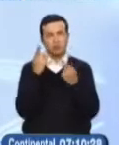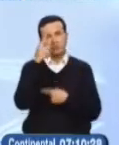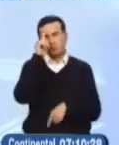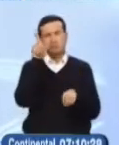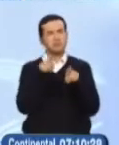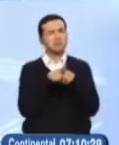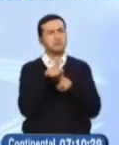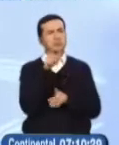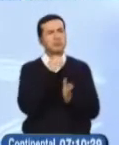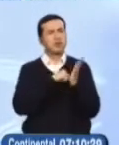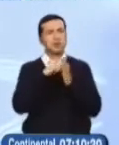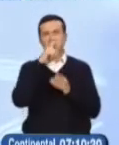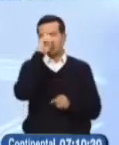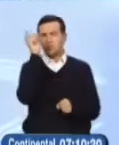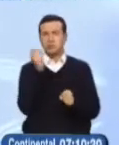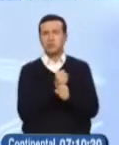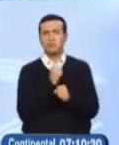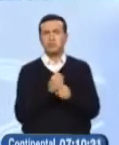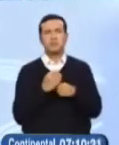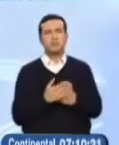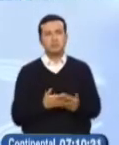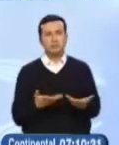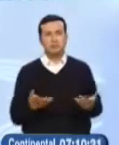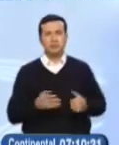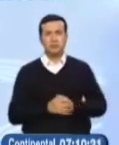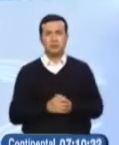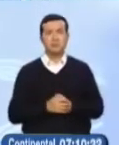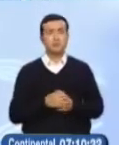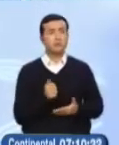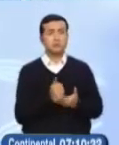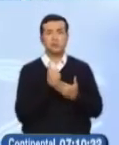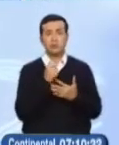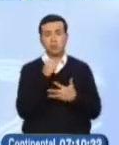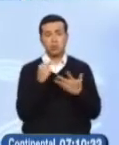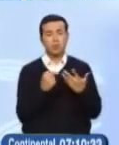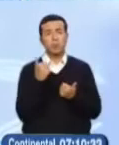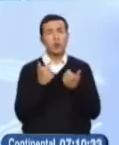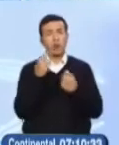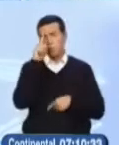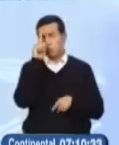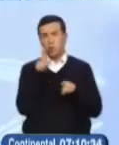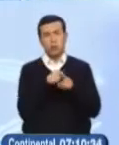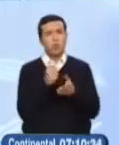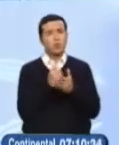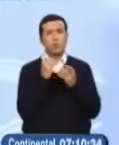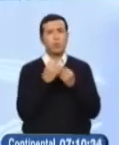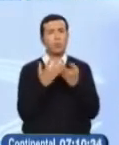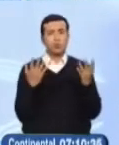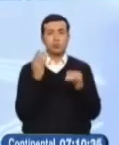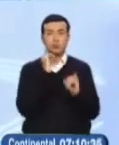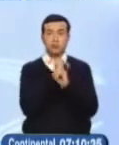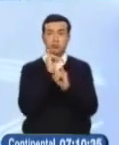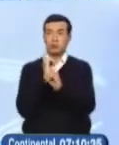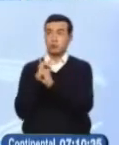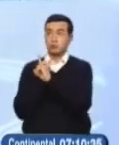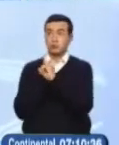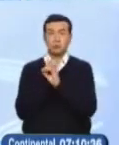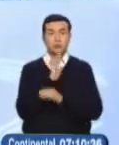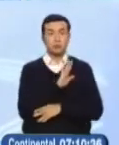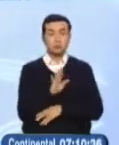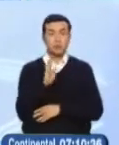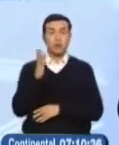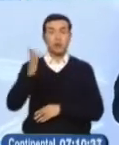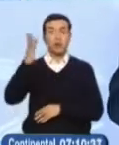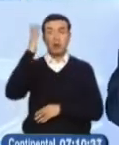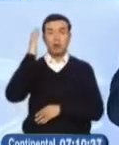que el ministerio de trabajo ha generado cuáles son los beneficios que este acuerdo genera primero las instituciones no estaban